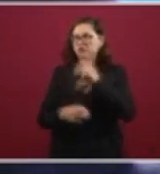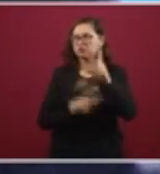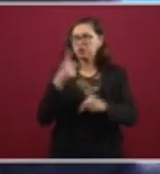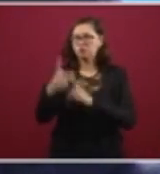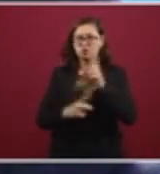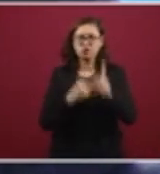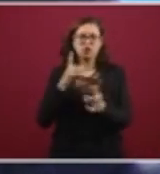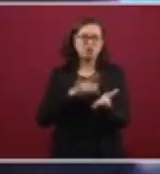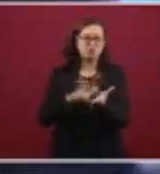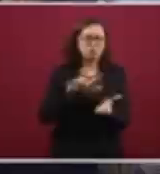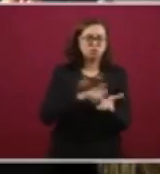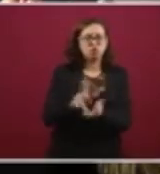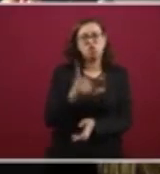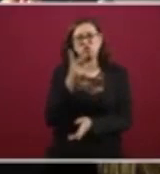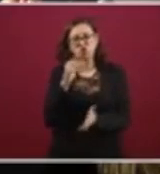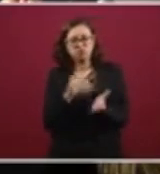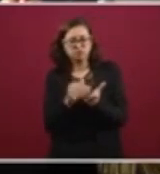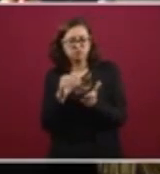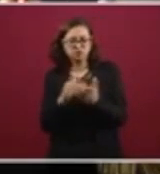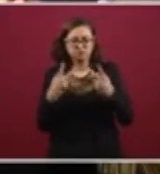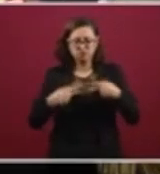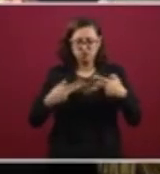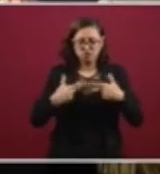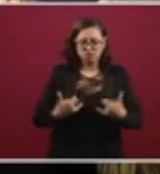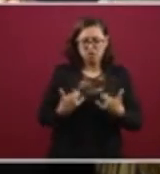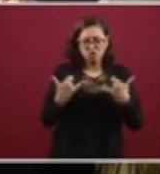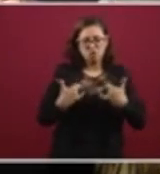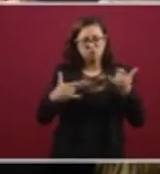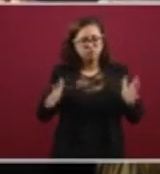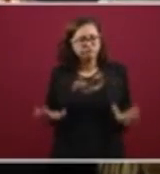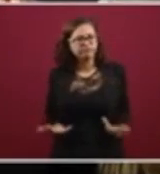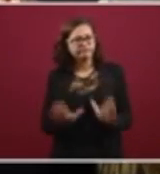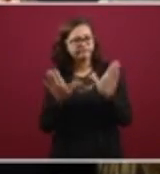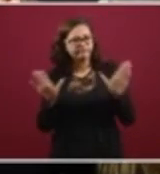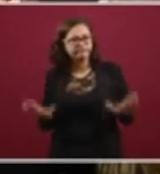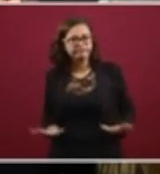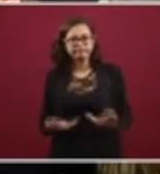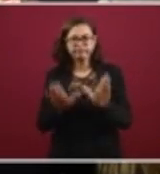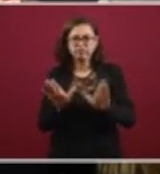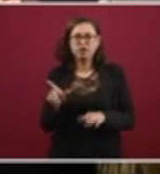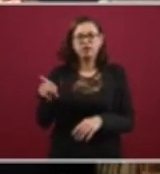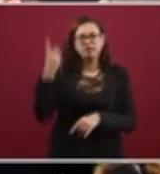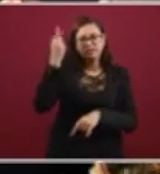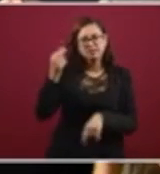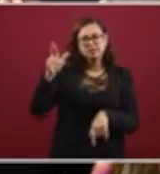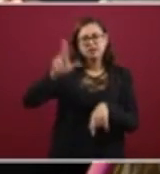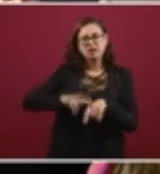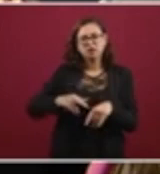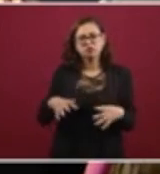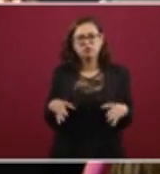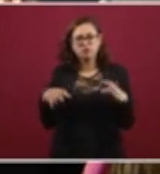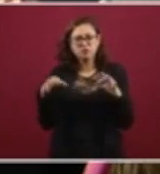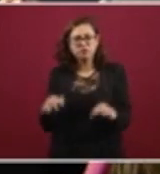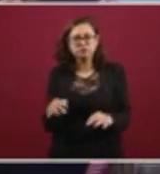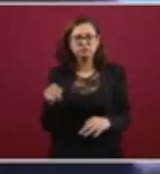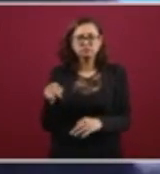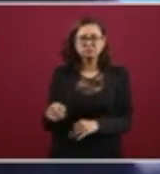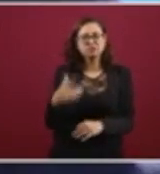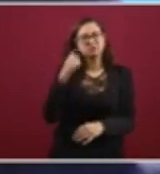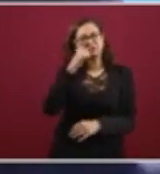jóvenes participen en eventos deportivos. Nos comentaba su director que apoyó a alrededor de